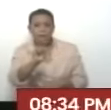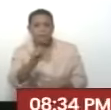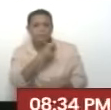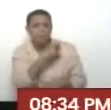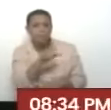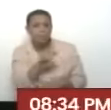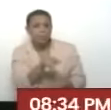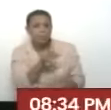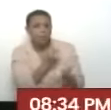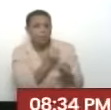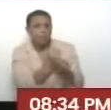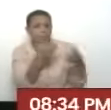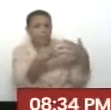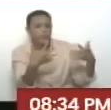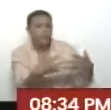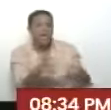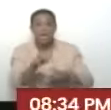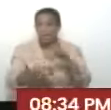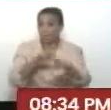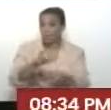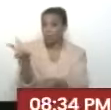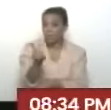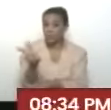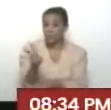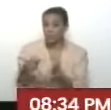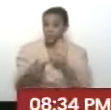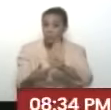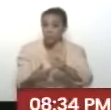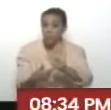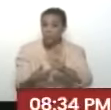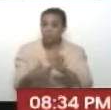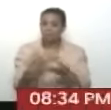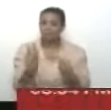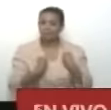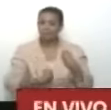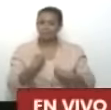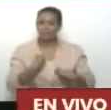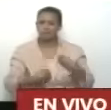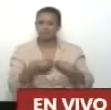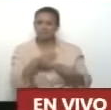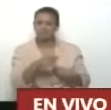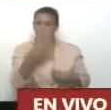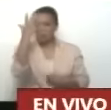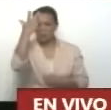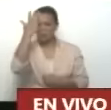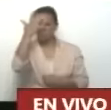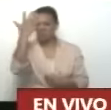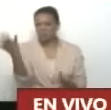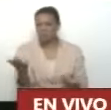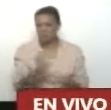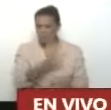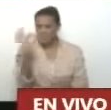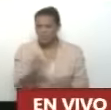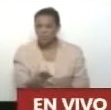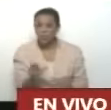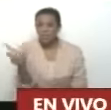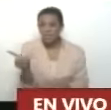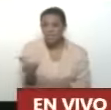¿no?, que dice, referéndum en Venezuela deja una cifra cuestionada. Alarmas, entre comillas, en el PSUV